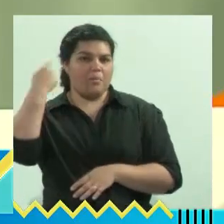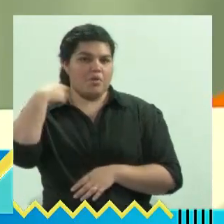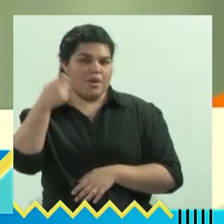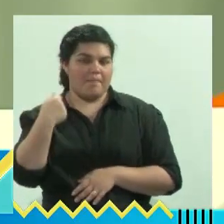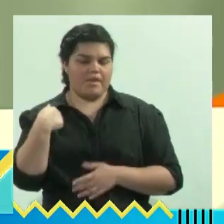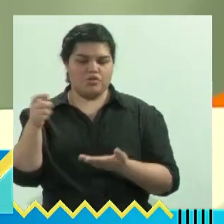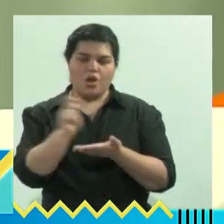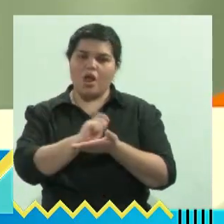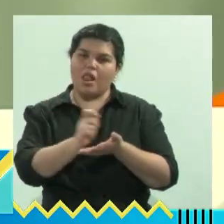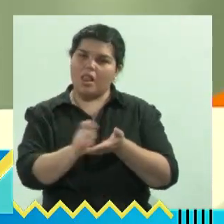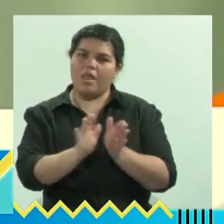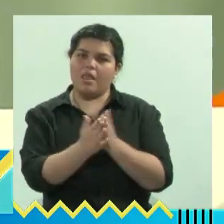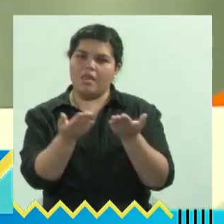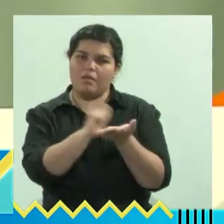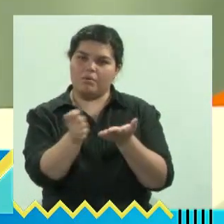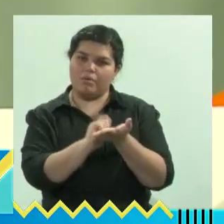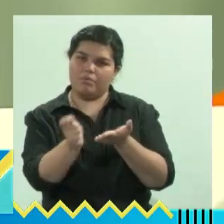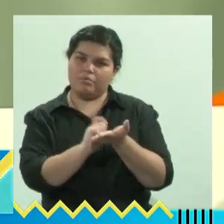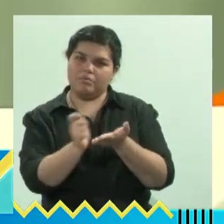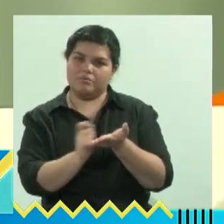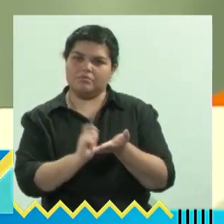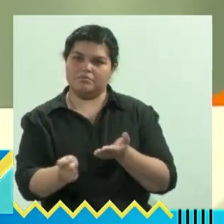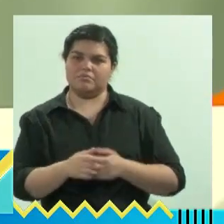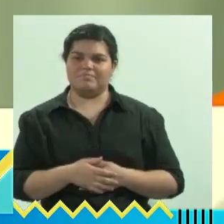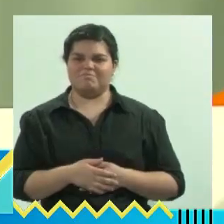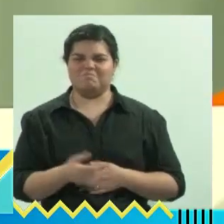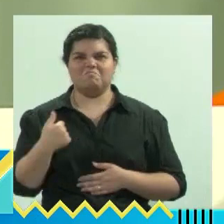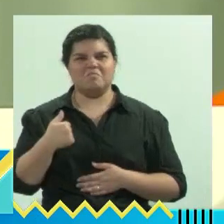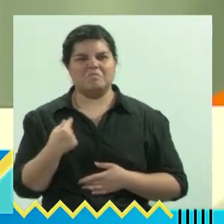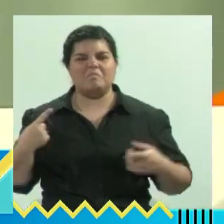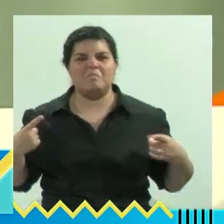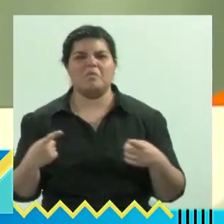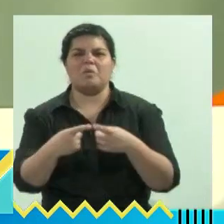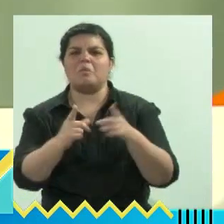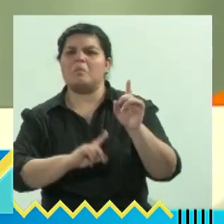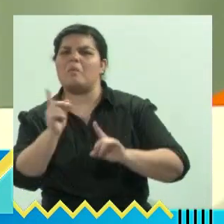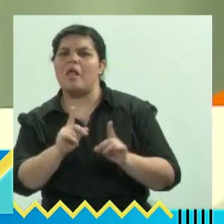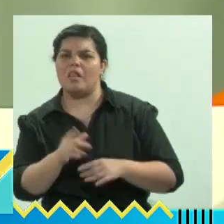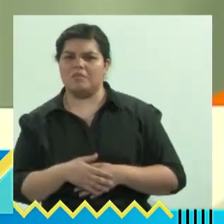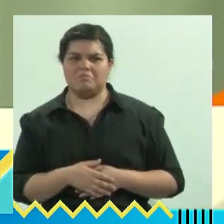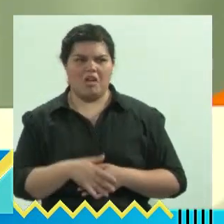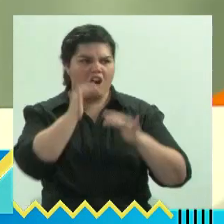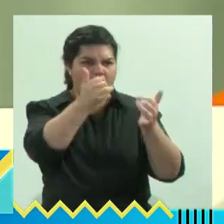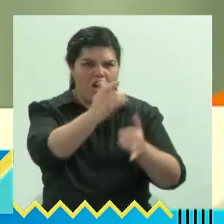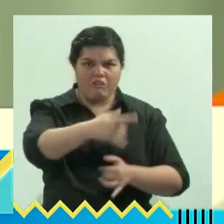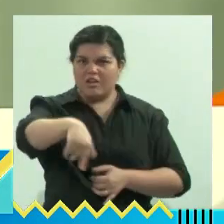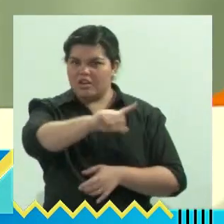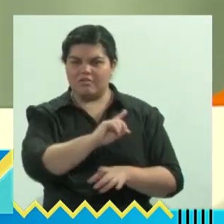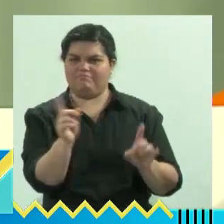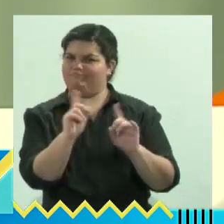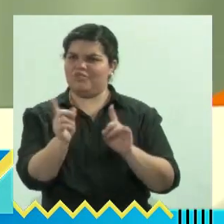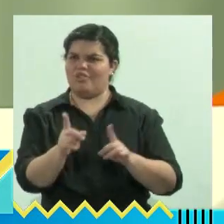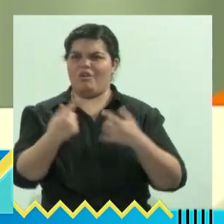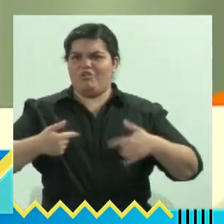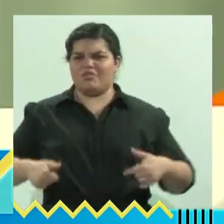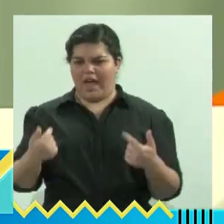el libro, yo en realidad nunca lo escribí para para adolescentes el libro. Siempre lo escribí con cuestiones que a mí me